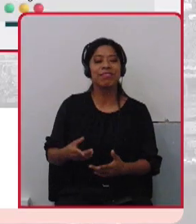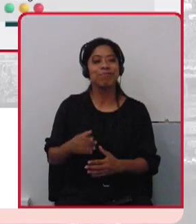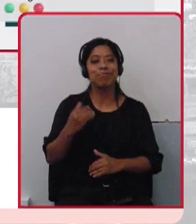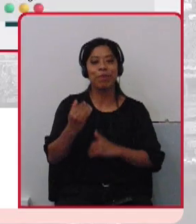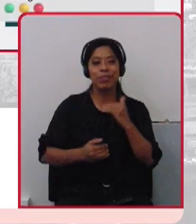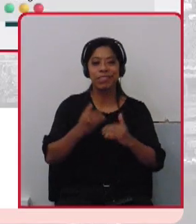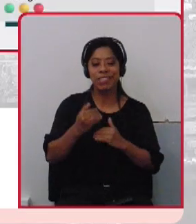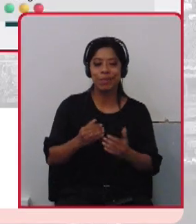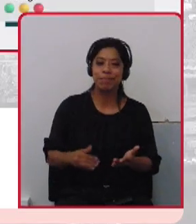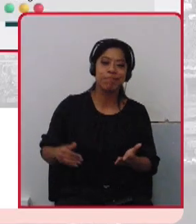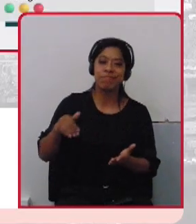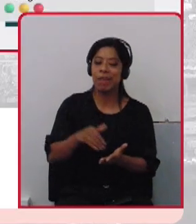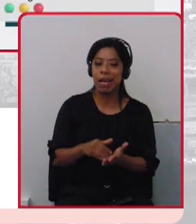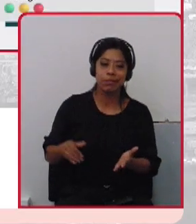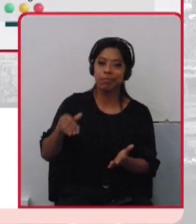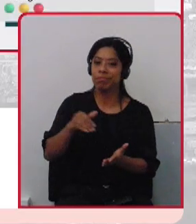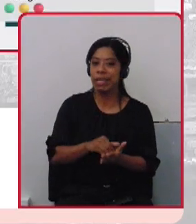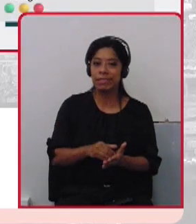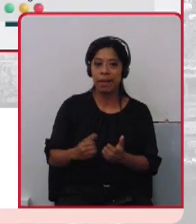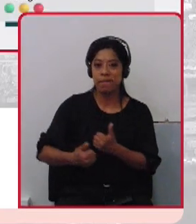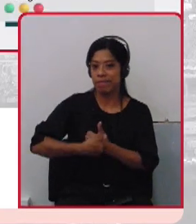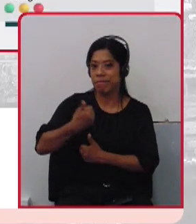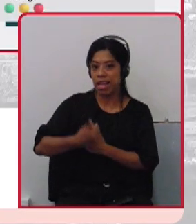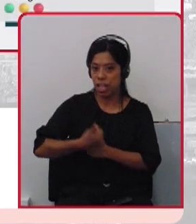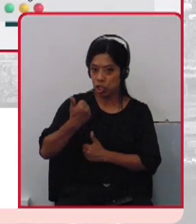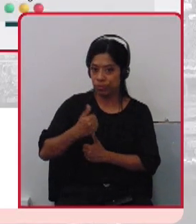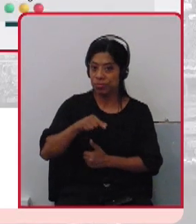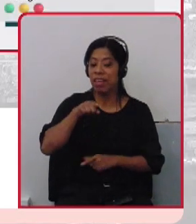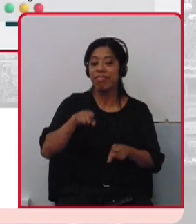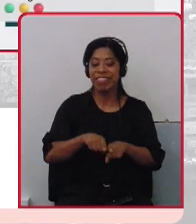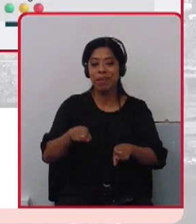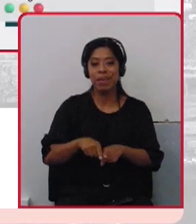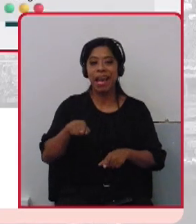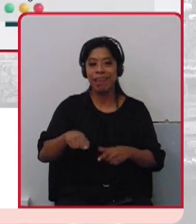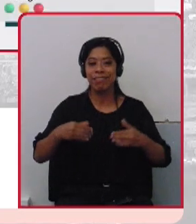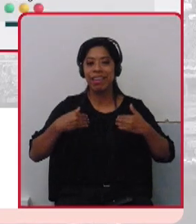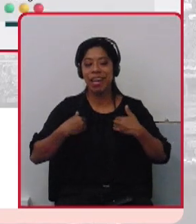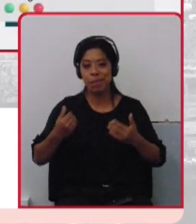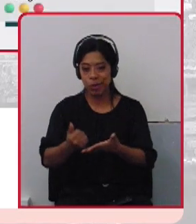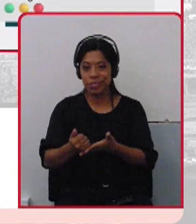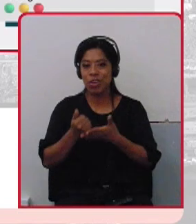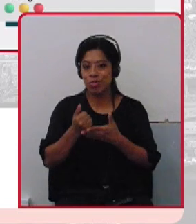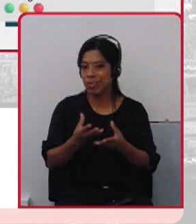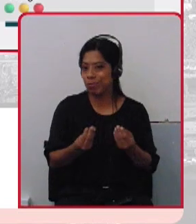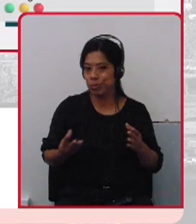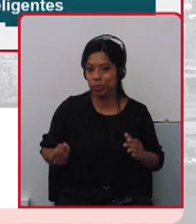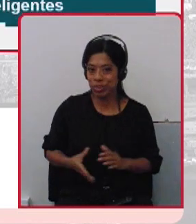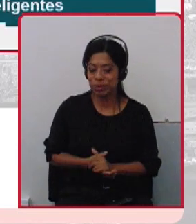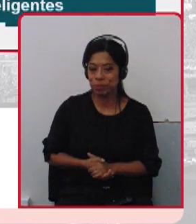proceso tiene más énfasis en tema de riesgo. Eso también nos está ayudando bastante.